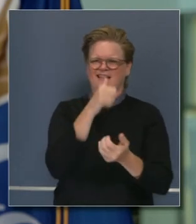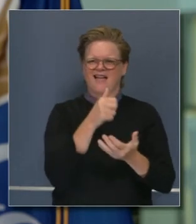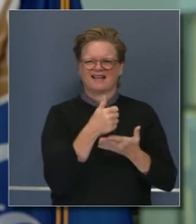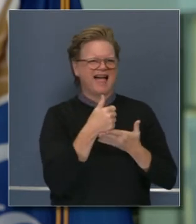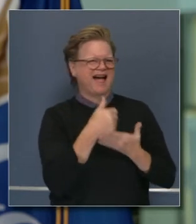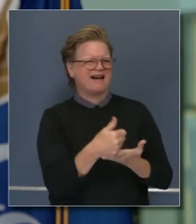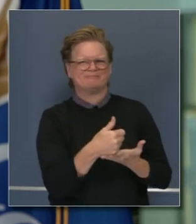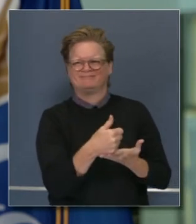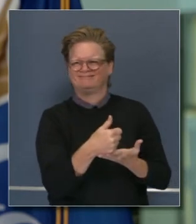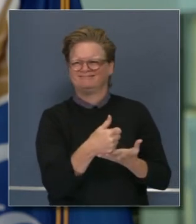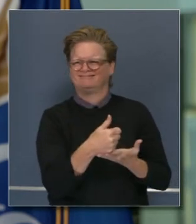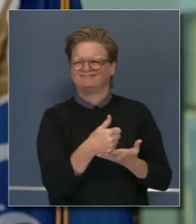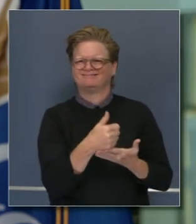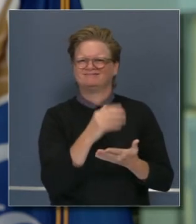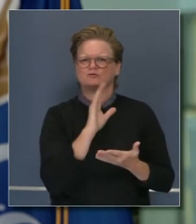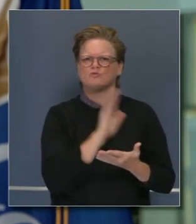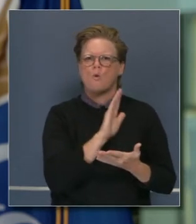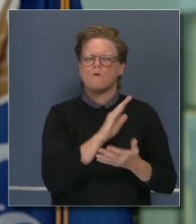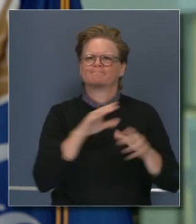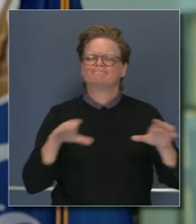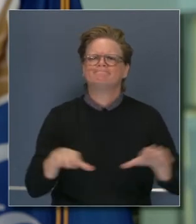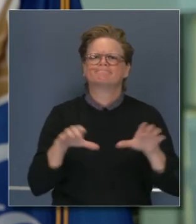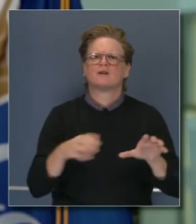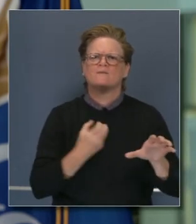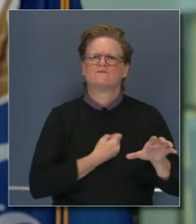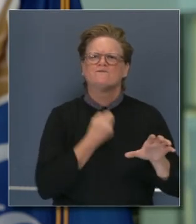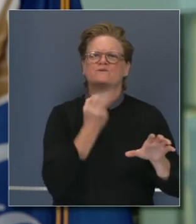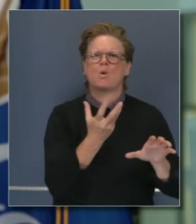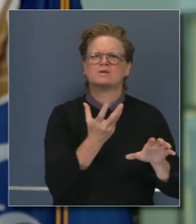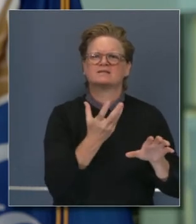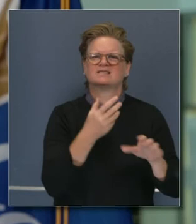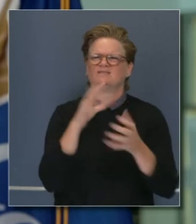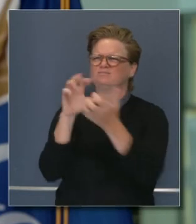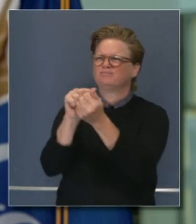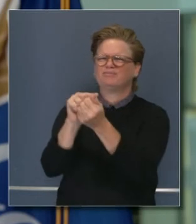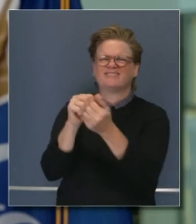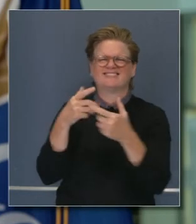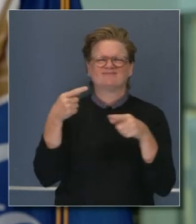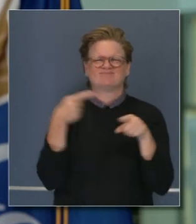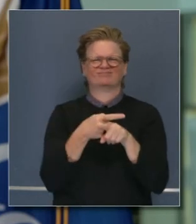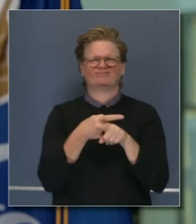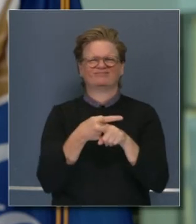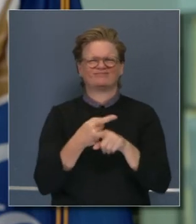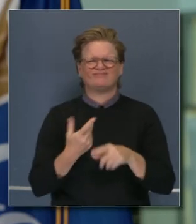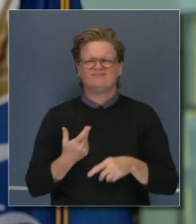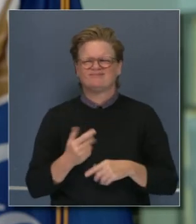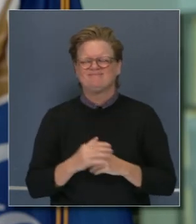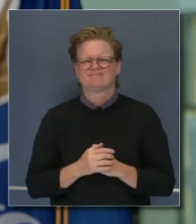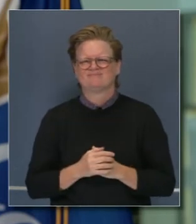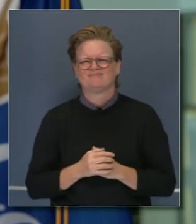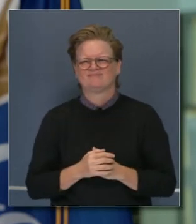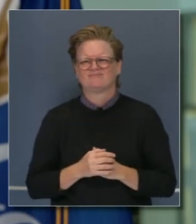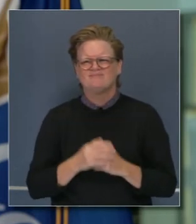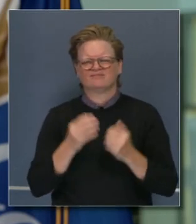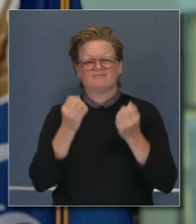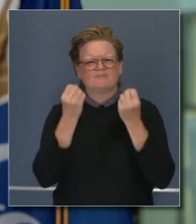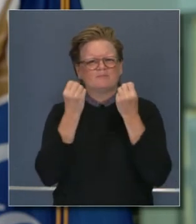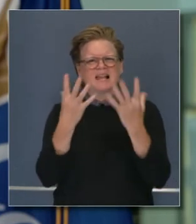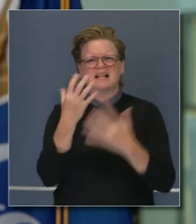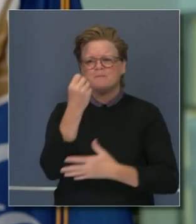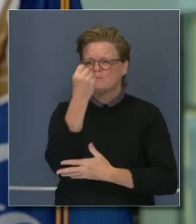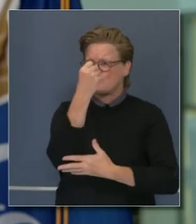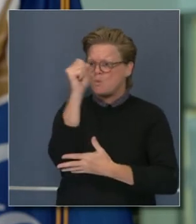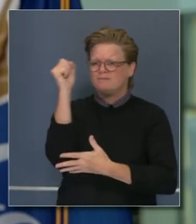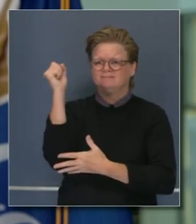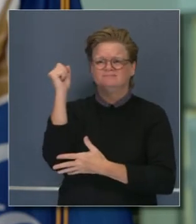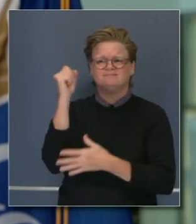interviene en muchas causas de mucha gente. Y como se ha visto en muchas manifestaciones,